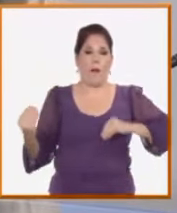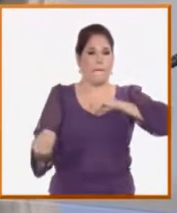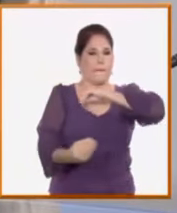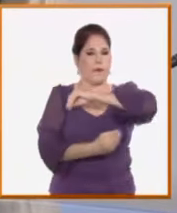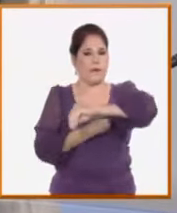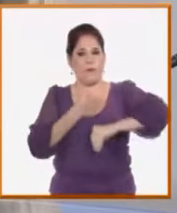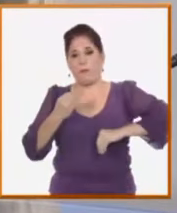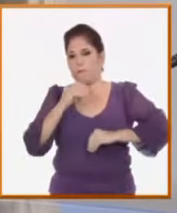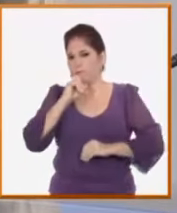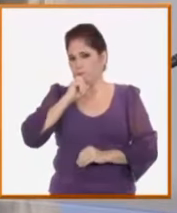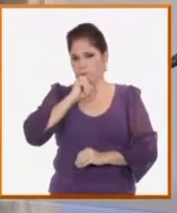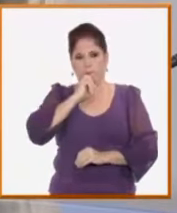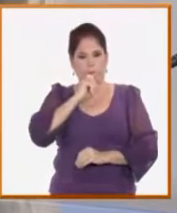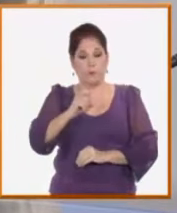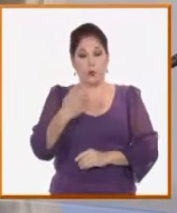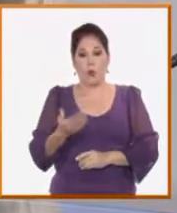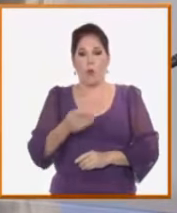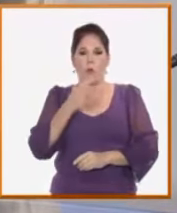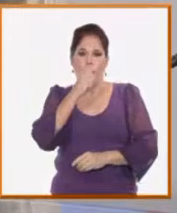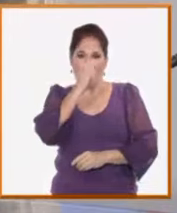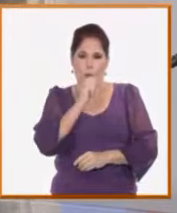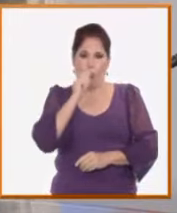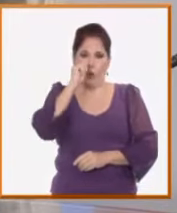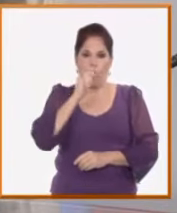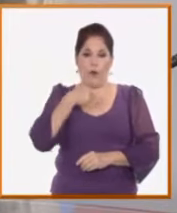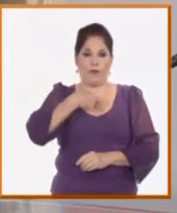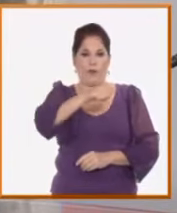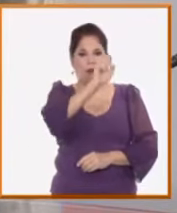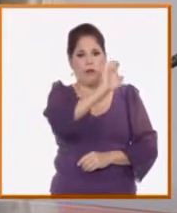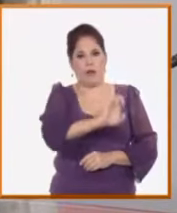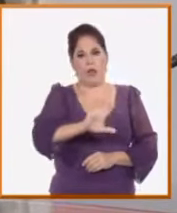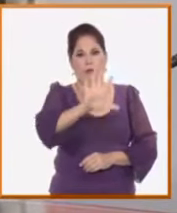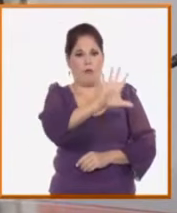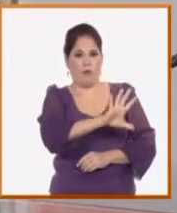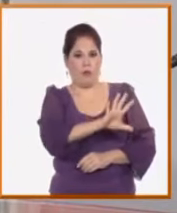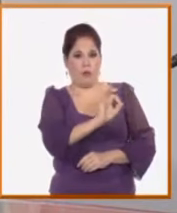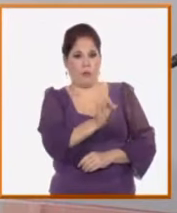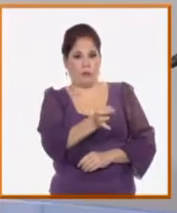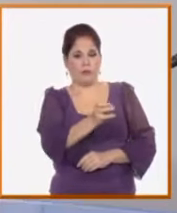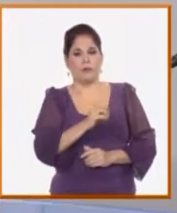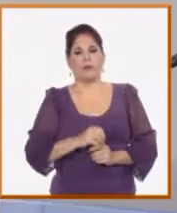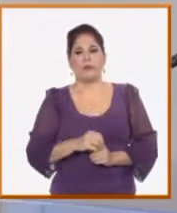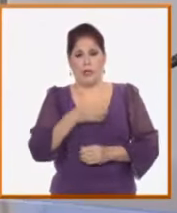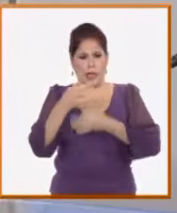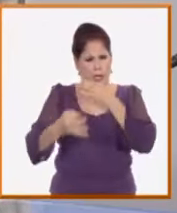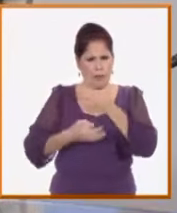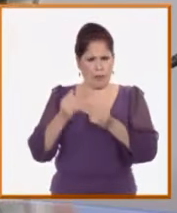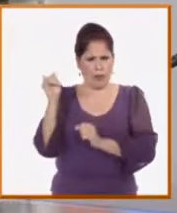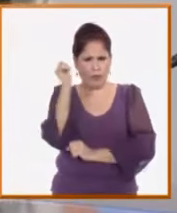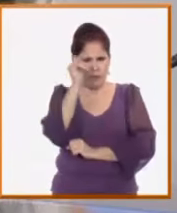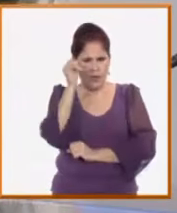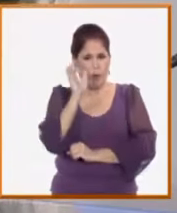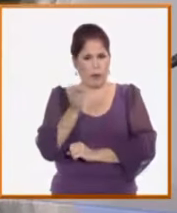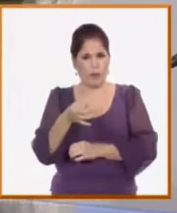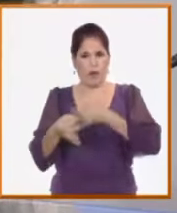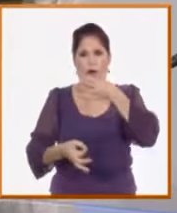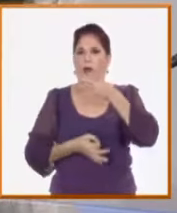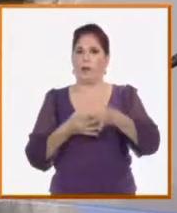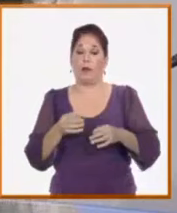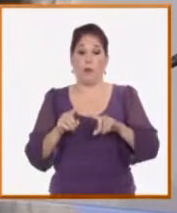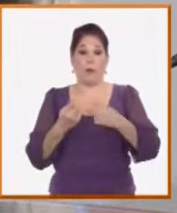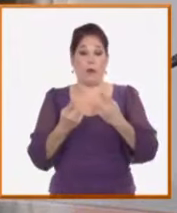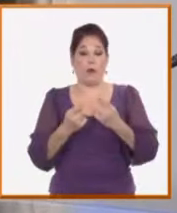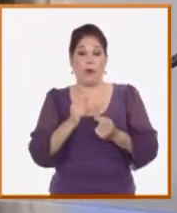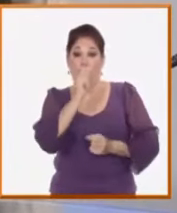importante el destino de la droga hacia Europa se explicaba en veíamos ahí Mater en el material de audiovisual a partir de que